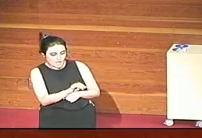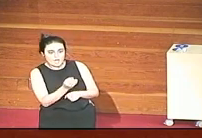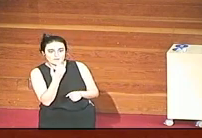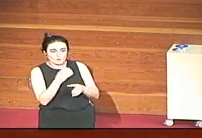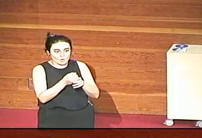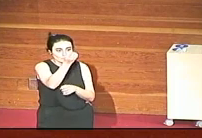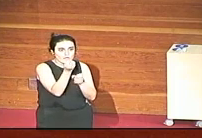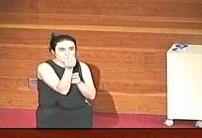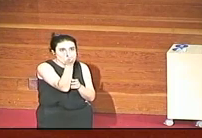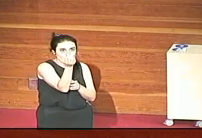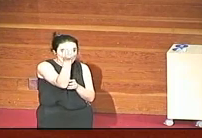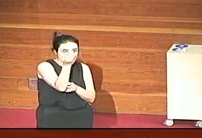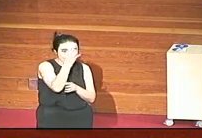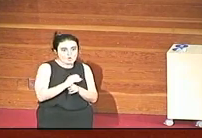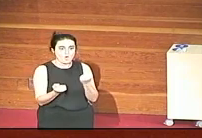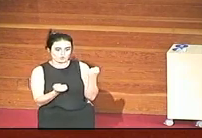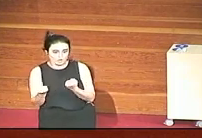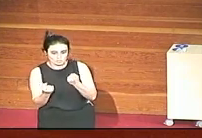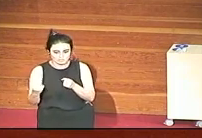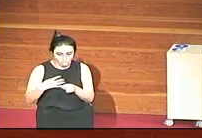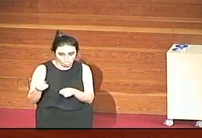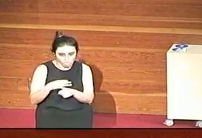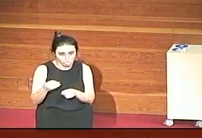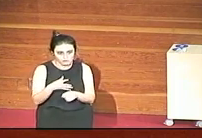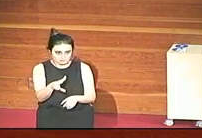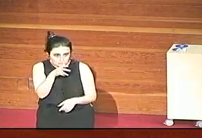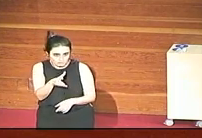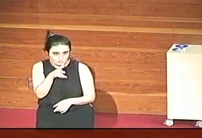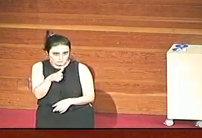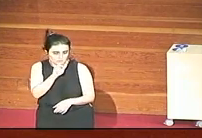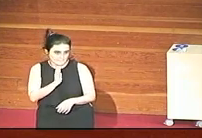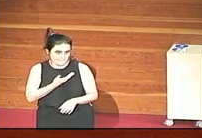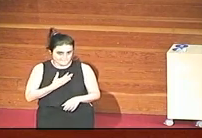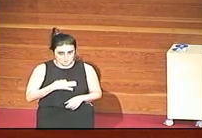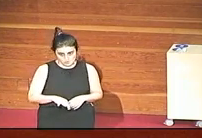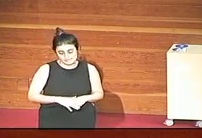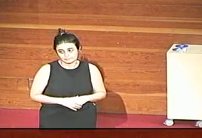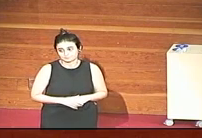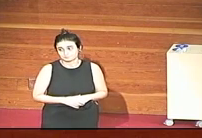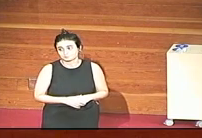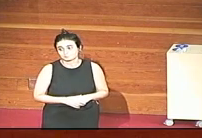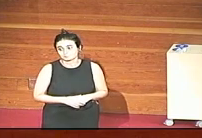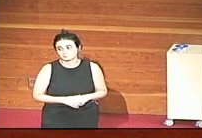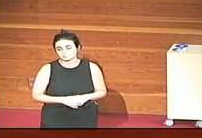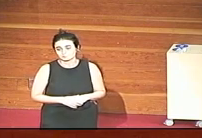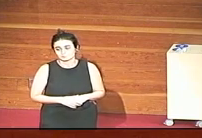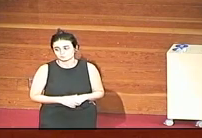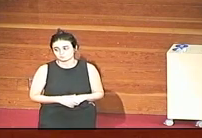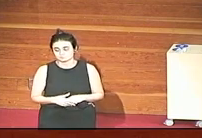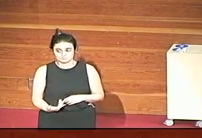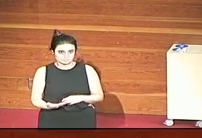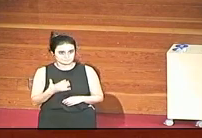o el humo de los coches que te estás trabajando todos los días y para mí eso sería la